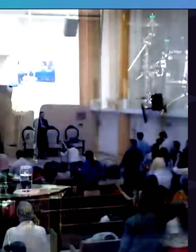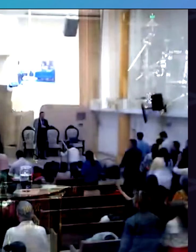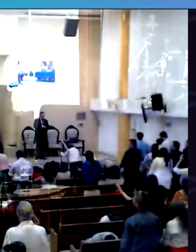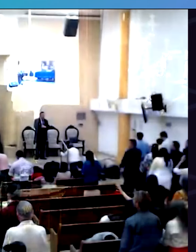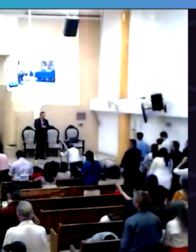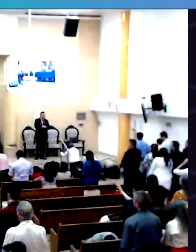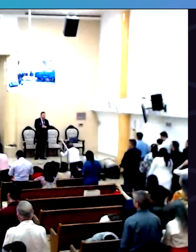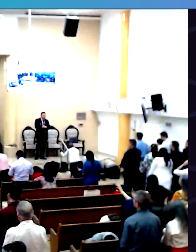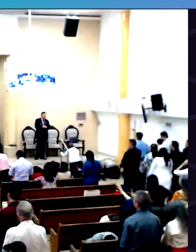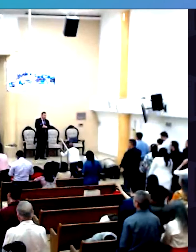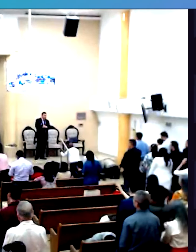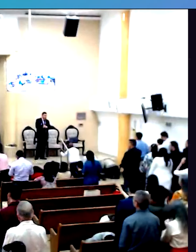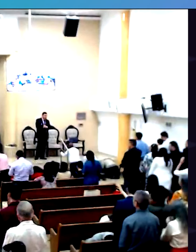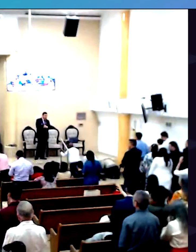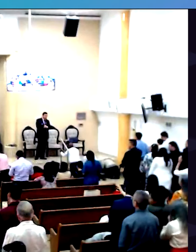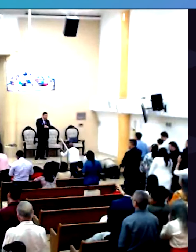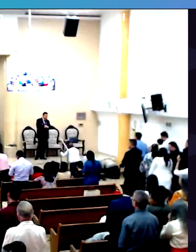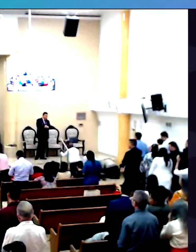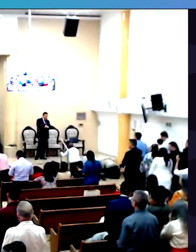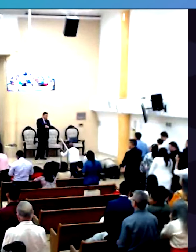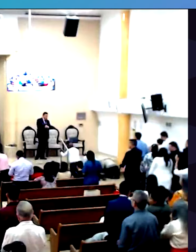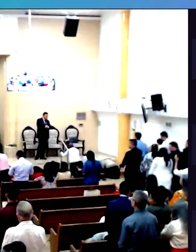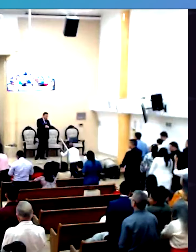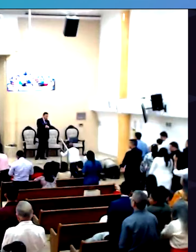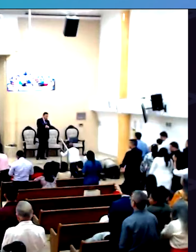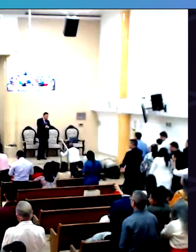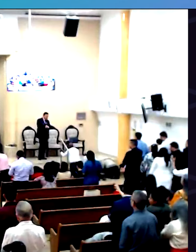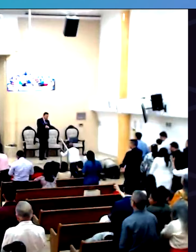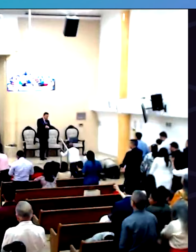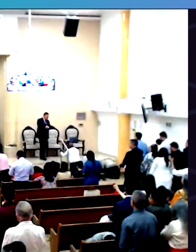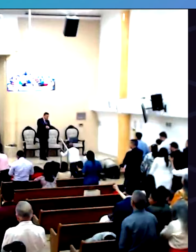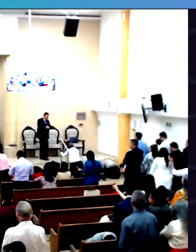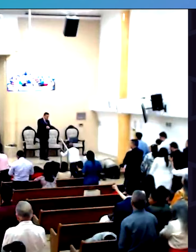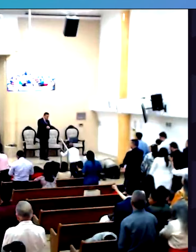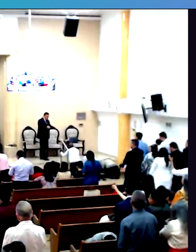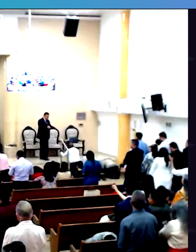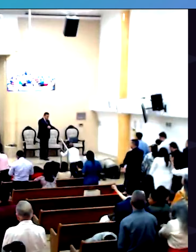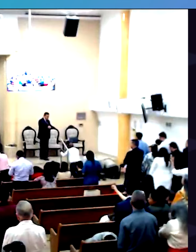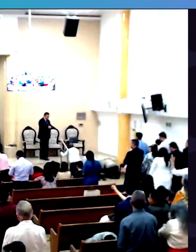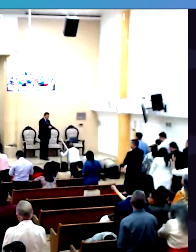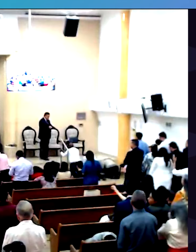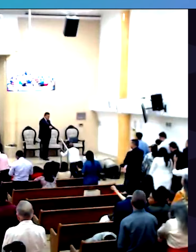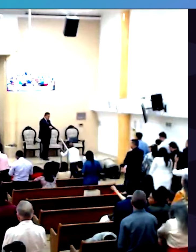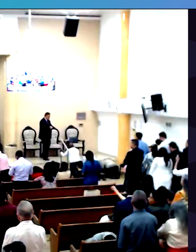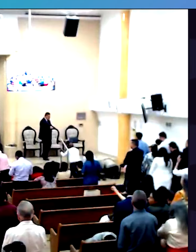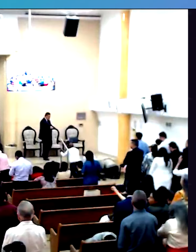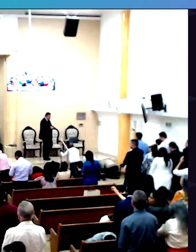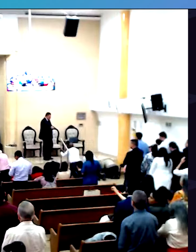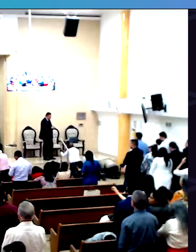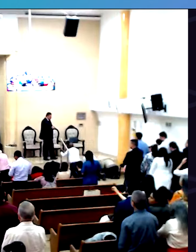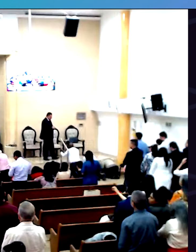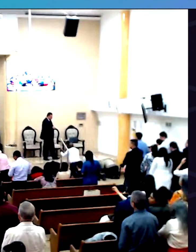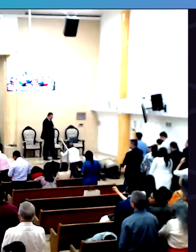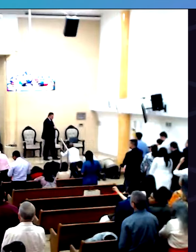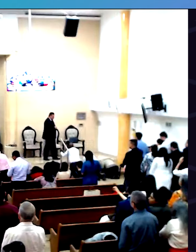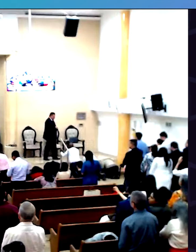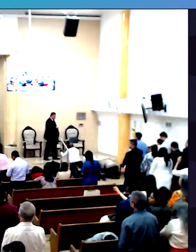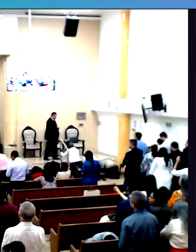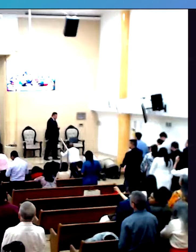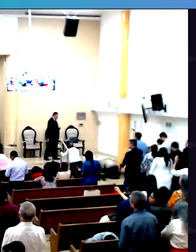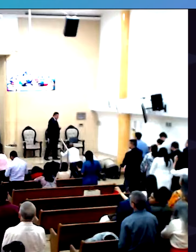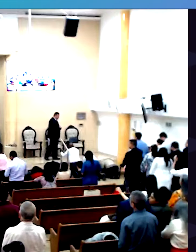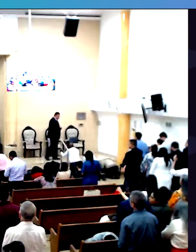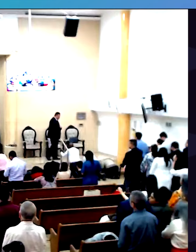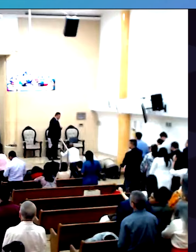hija. Y siguió adelante tomado de la mano del Señor. Así que yo le invito a usted, que si desea ver la gloria del